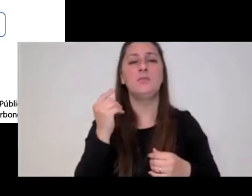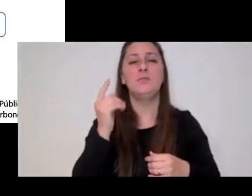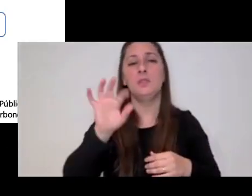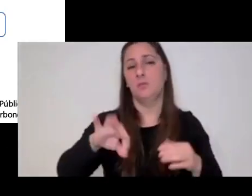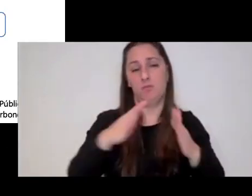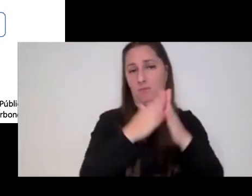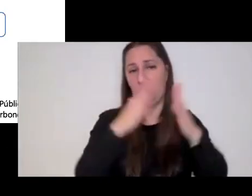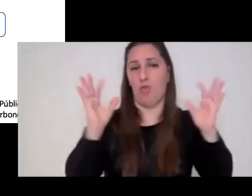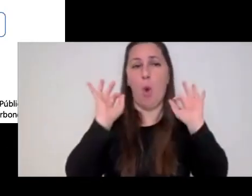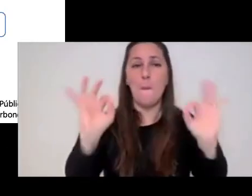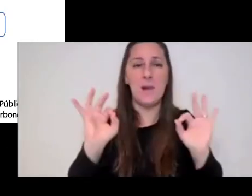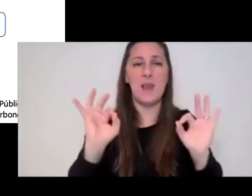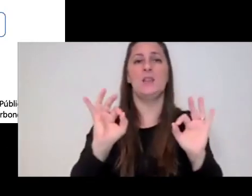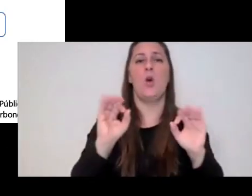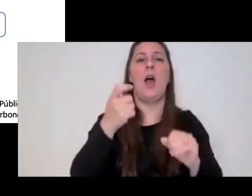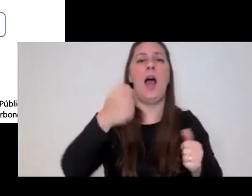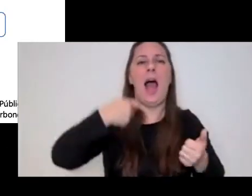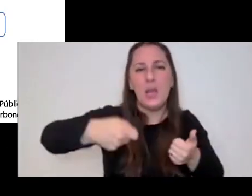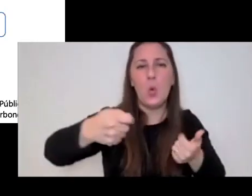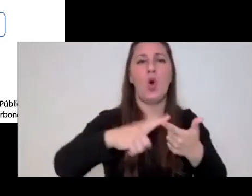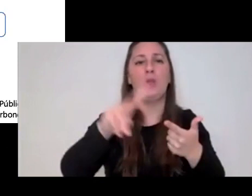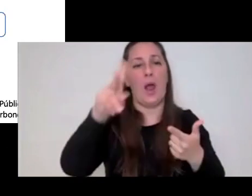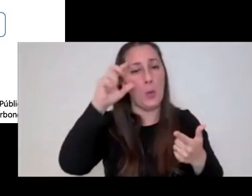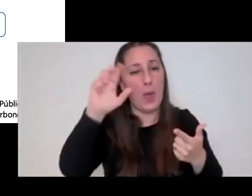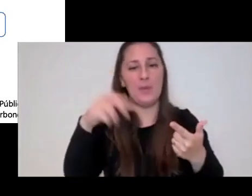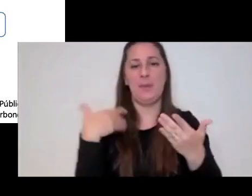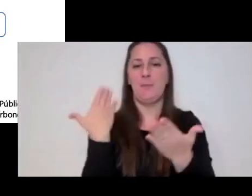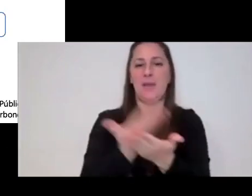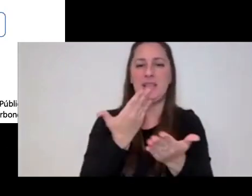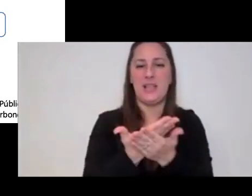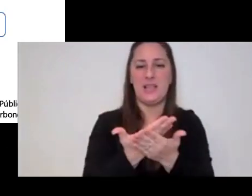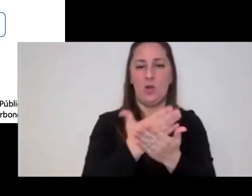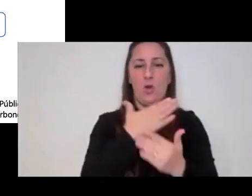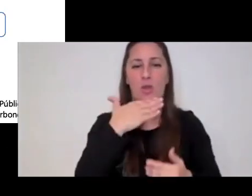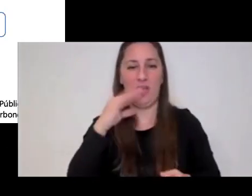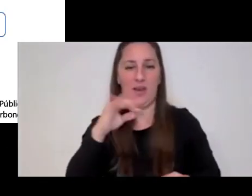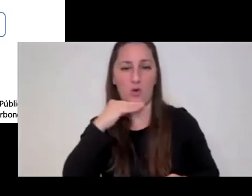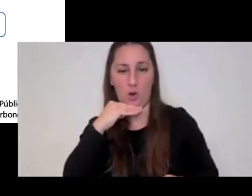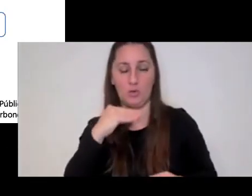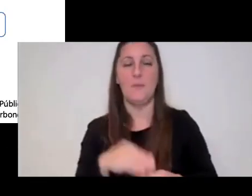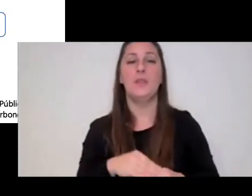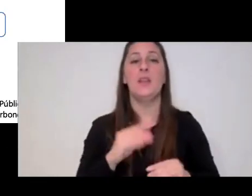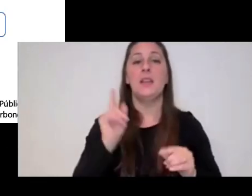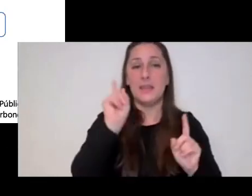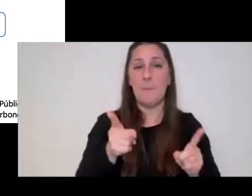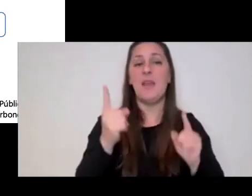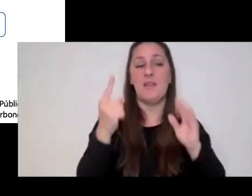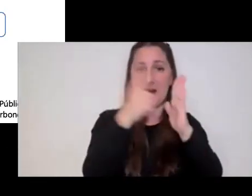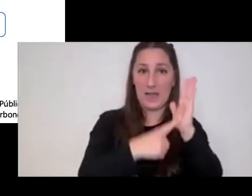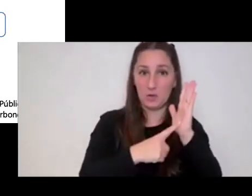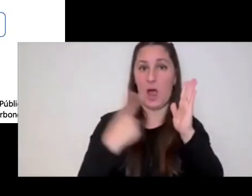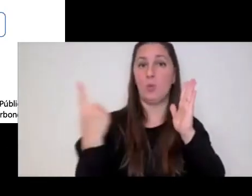a las alícuotas, al BEP y a las presentaciones de las declaraciones juradas. De hecho, la propia reglamentación de la autoridad fiscal